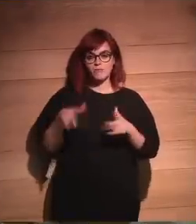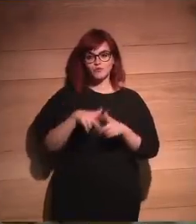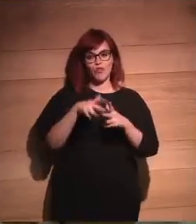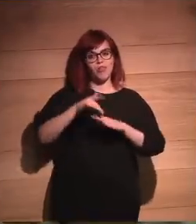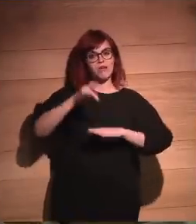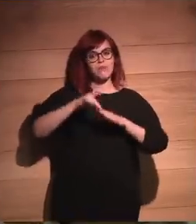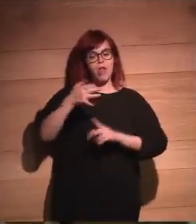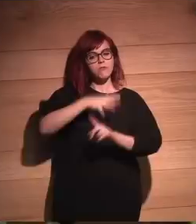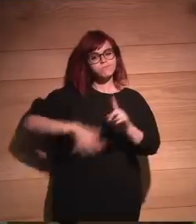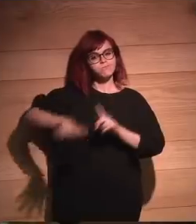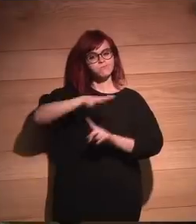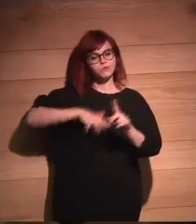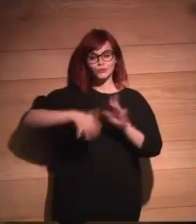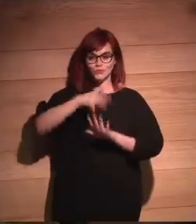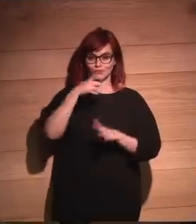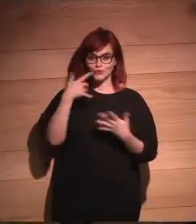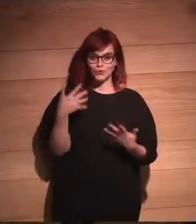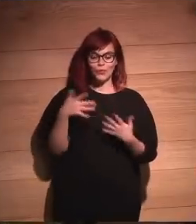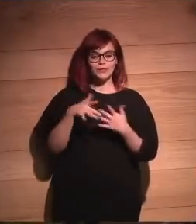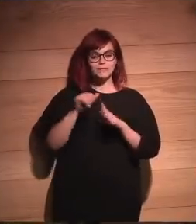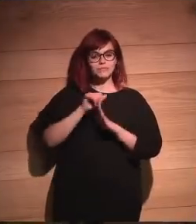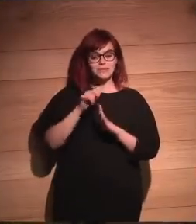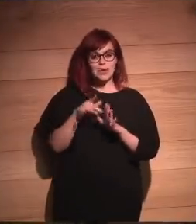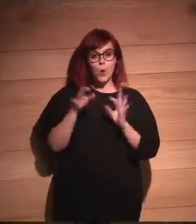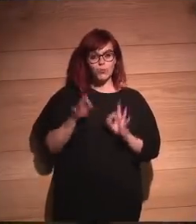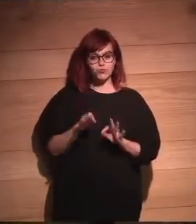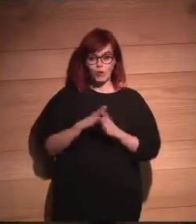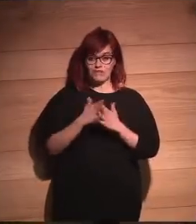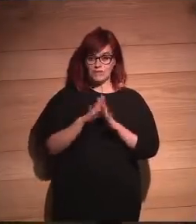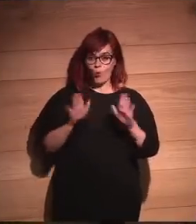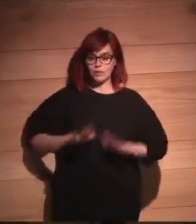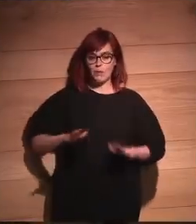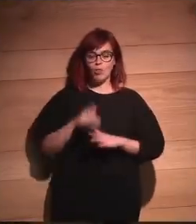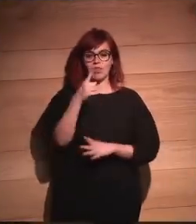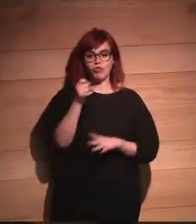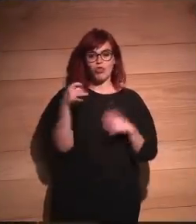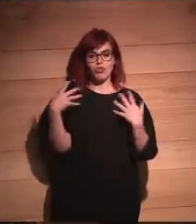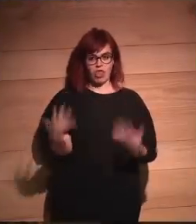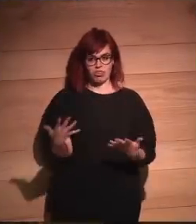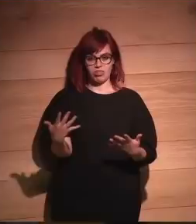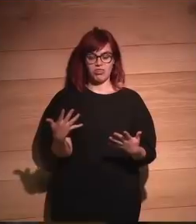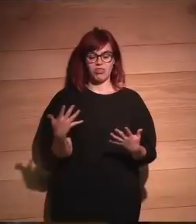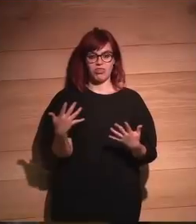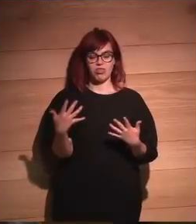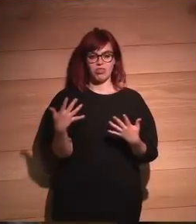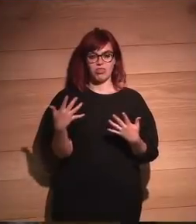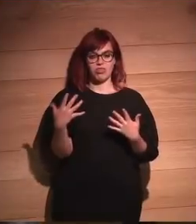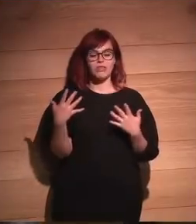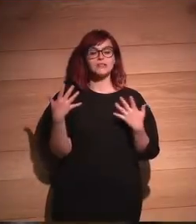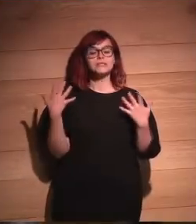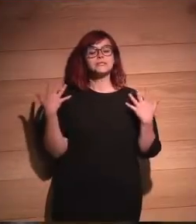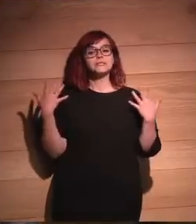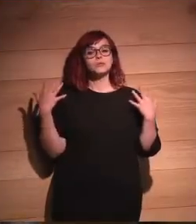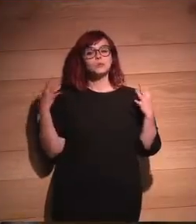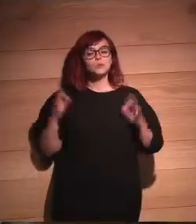sociedad digital, ¿no? Y en el marco de esta revista, en el último número, en el 110, pues tenemos un